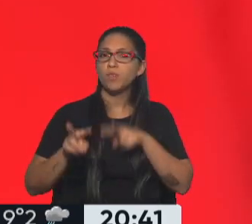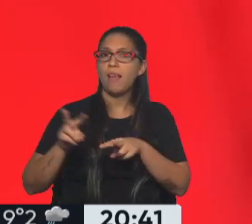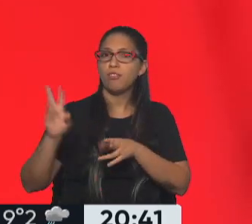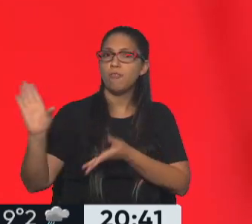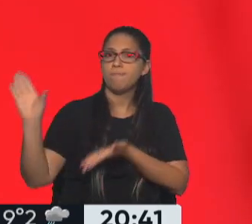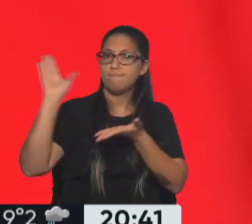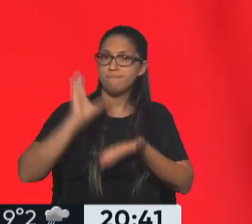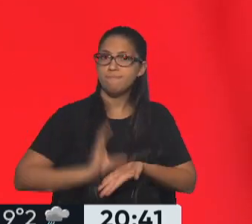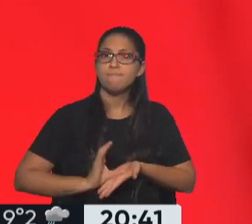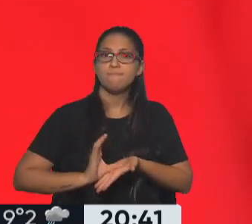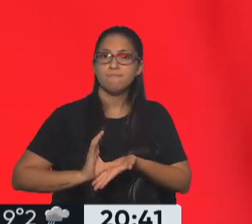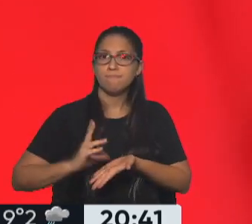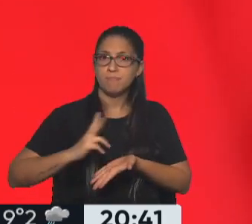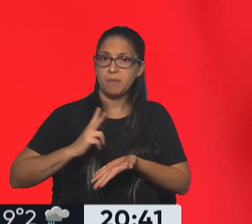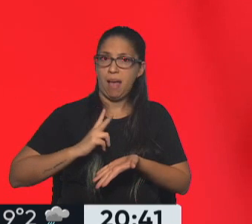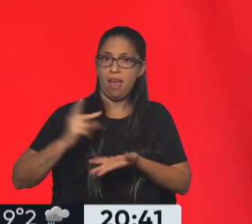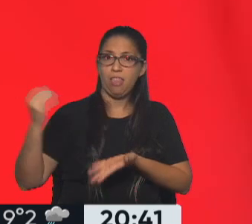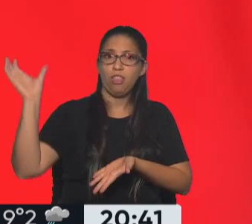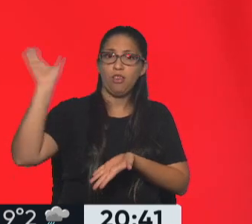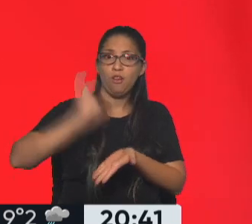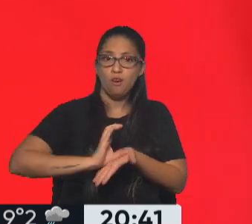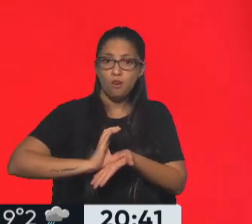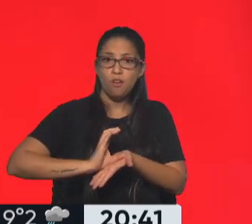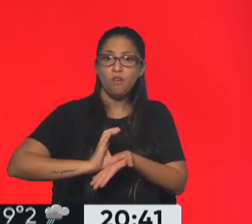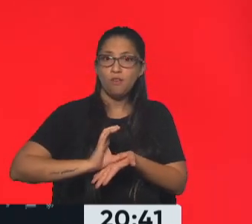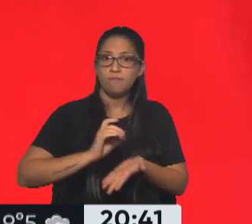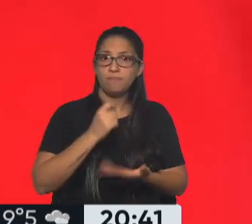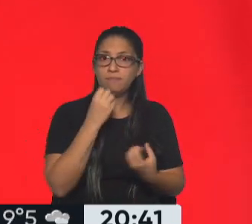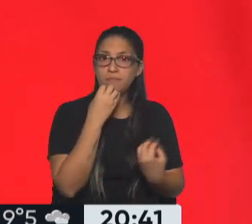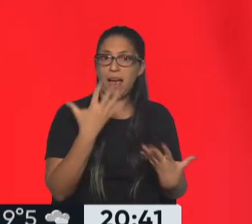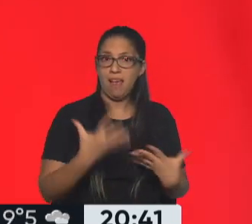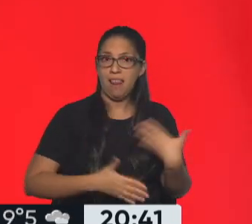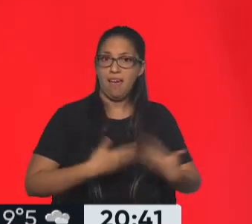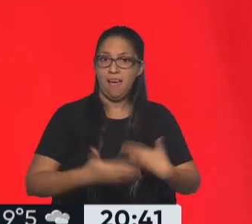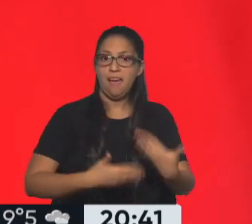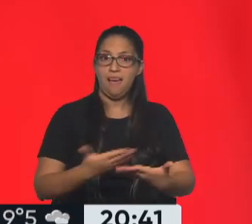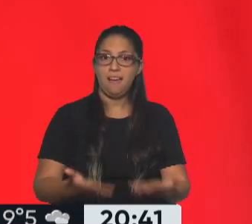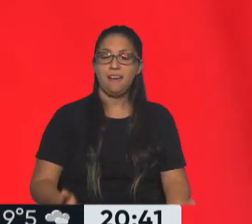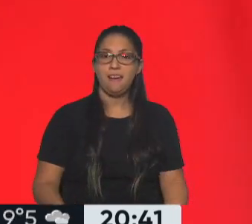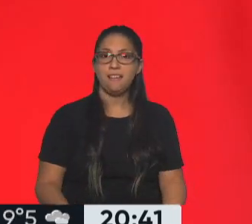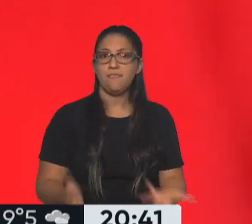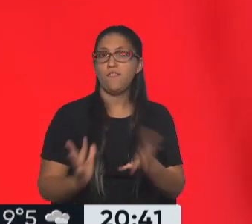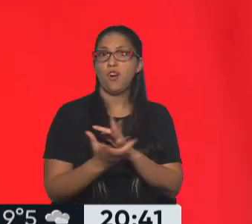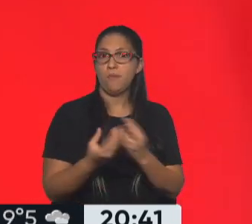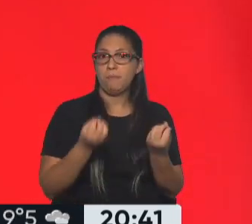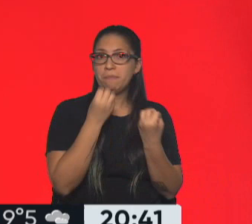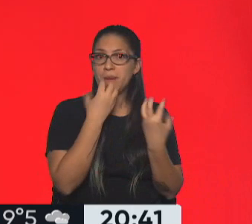ability of private investment to find